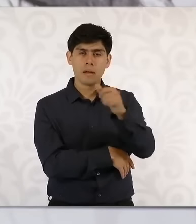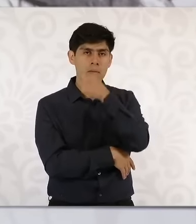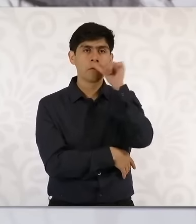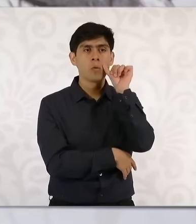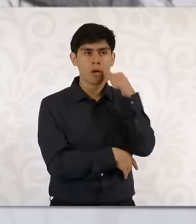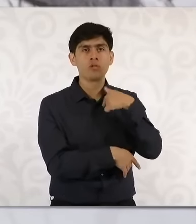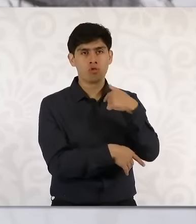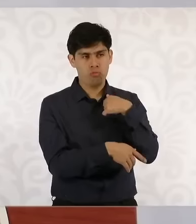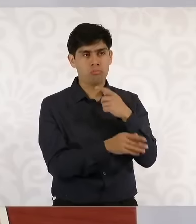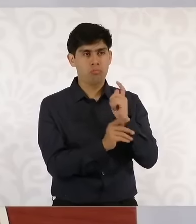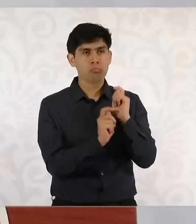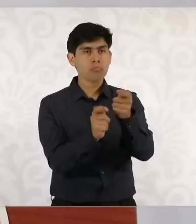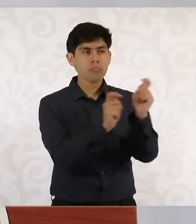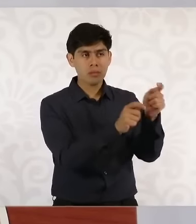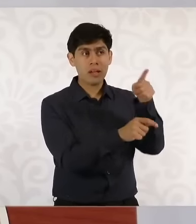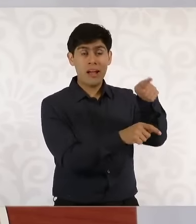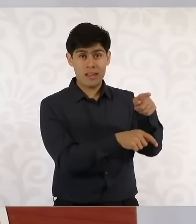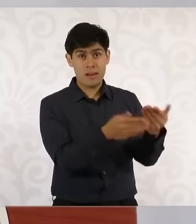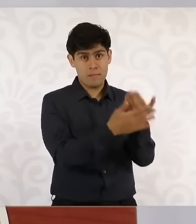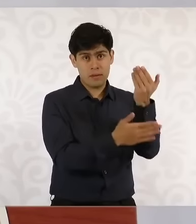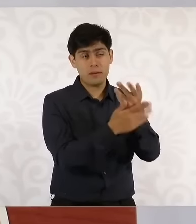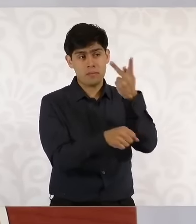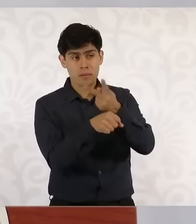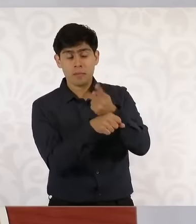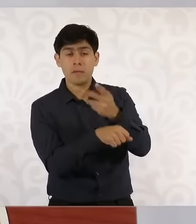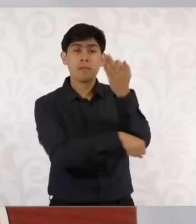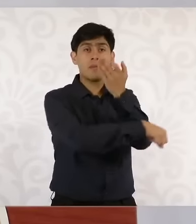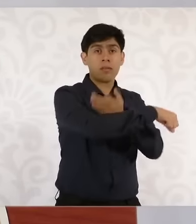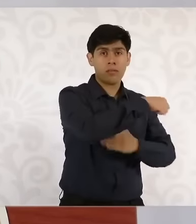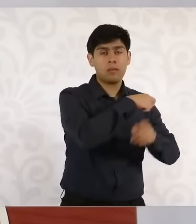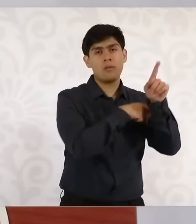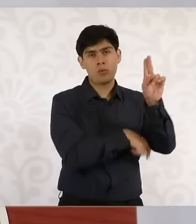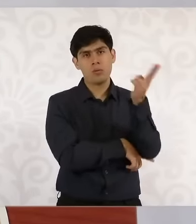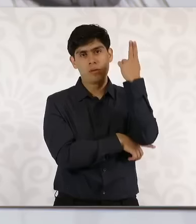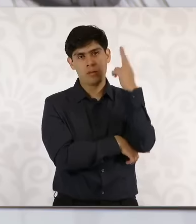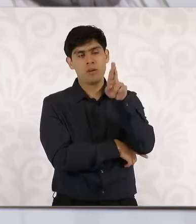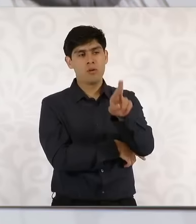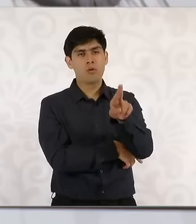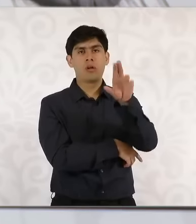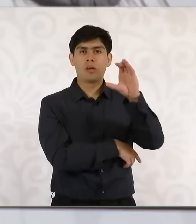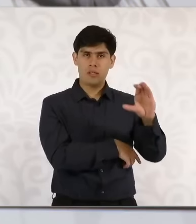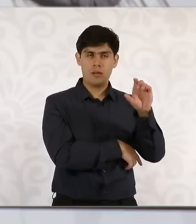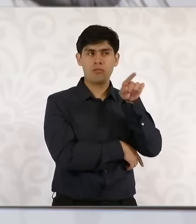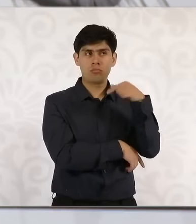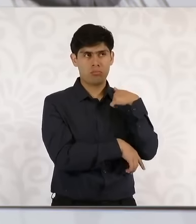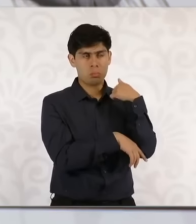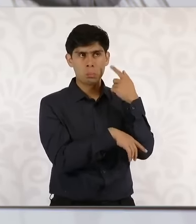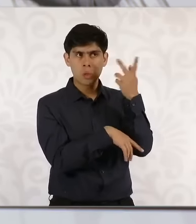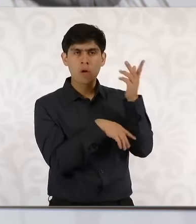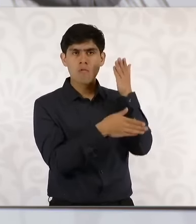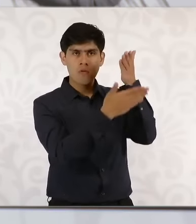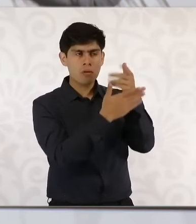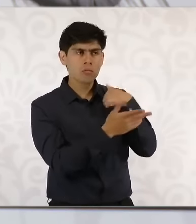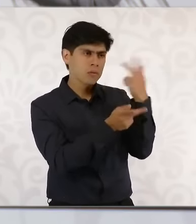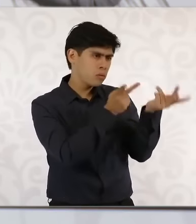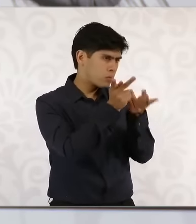haber universidad, la Rosario Castellanos, les pregunté, ¿ustedes saben lo que pasó aquí en Tabasco con